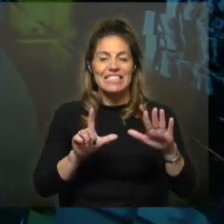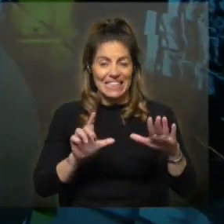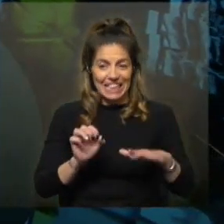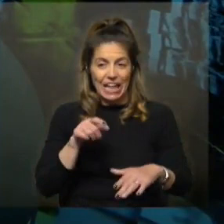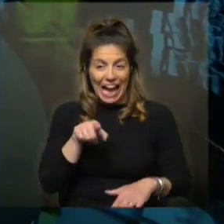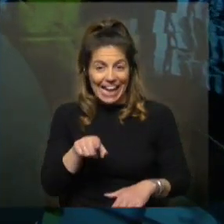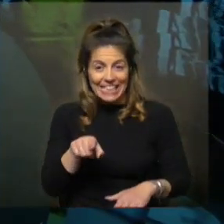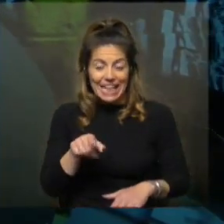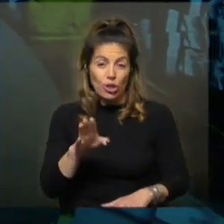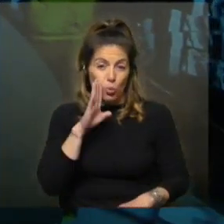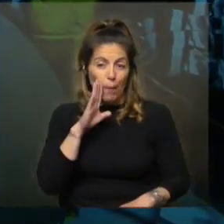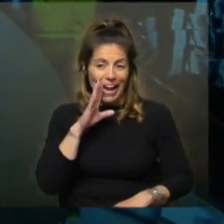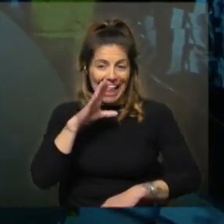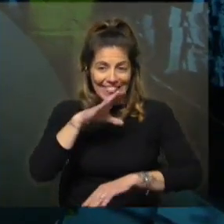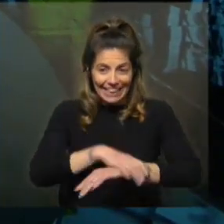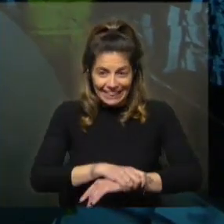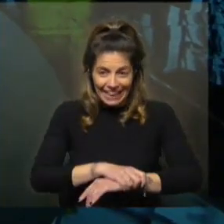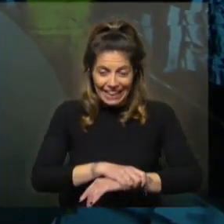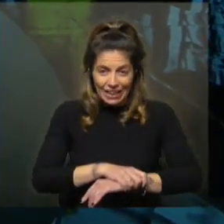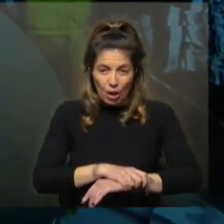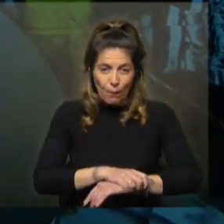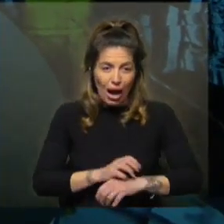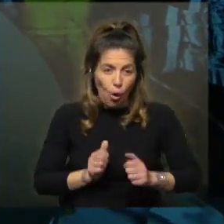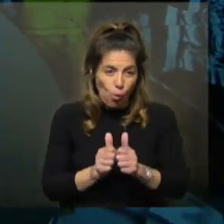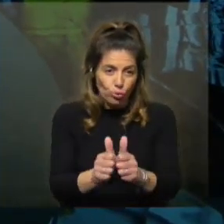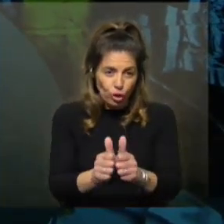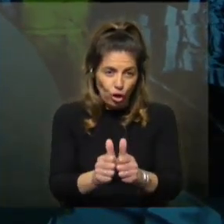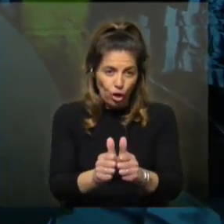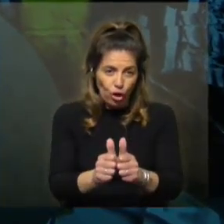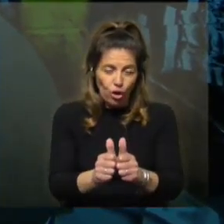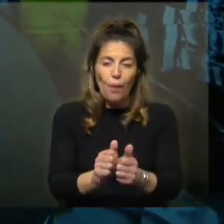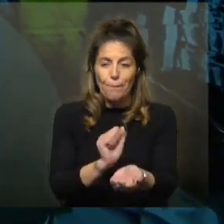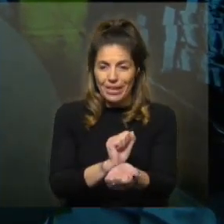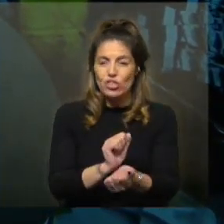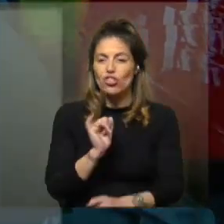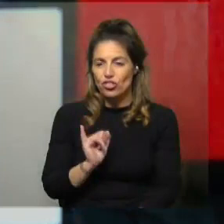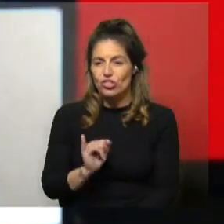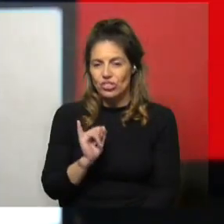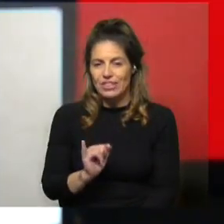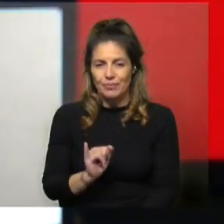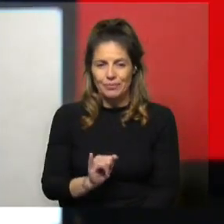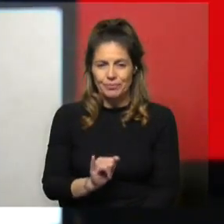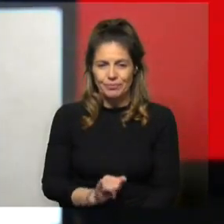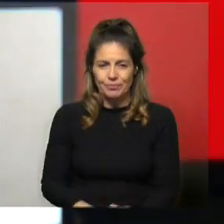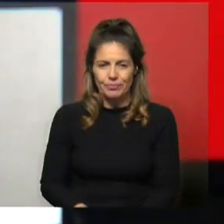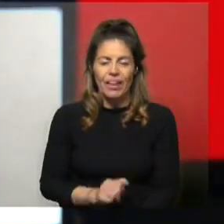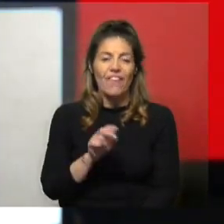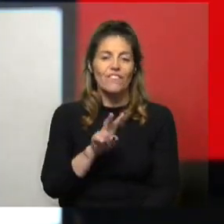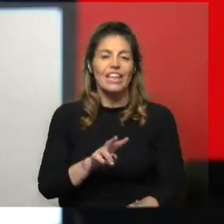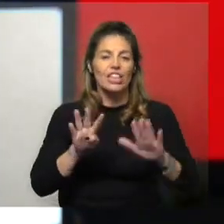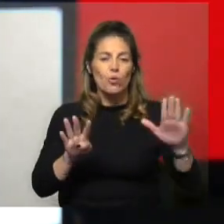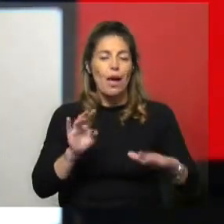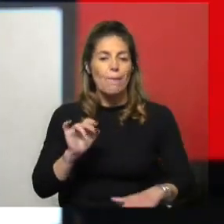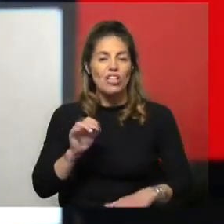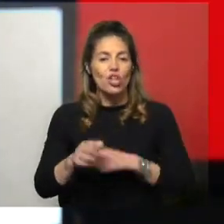ella la detienen vas preso con ella Bueno detenido con ella claro Sí este fue así en el 29 de mayo del